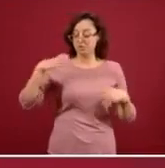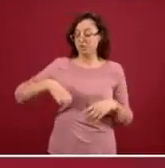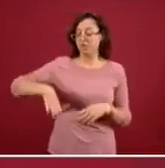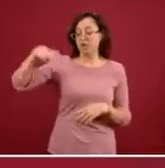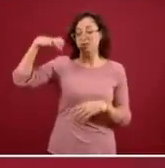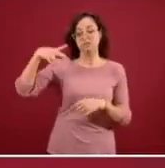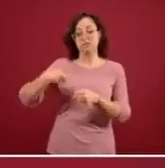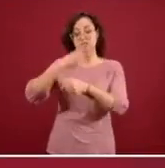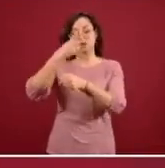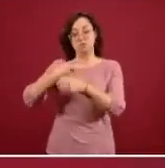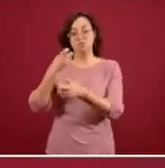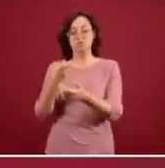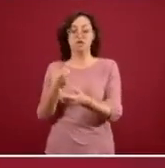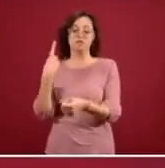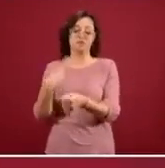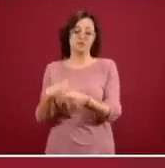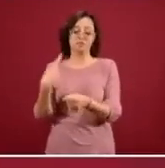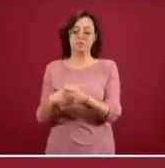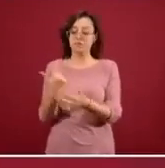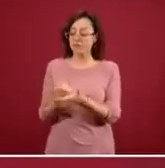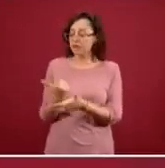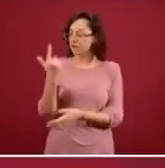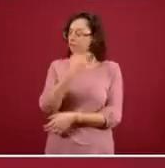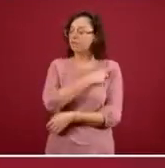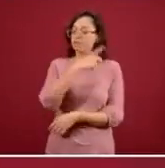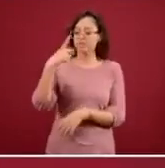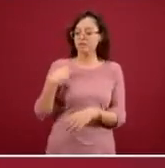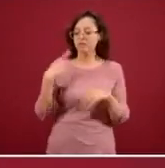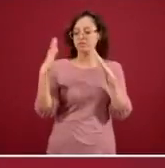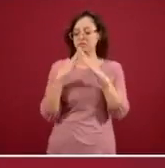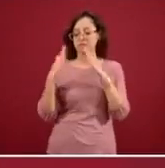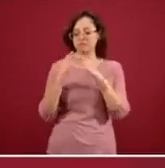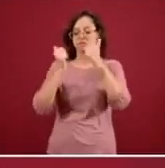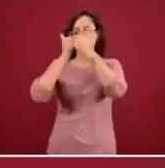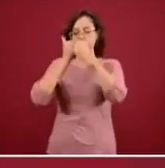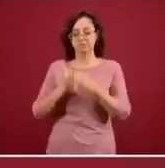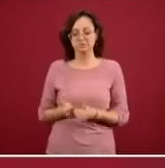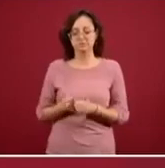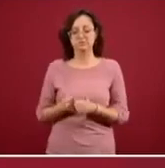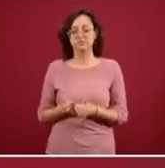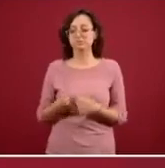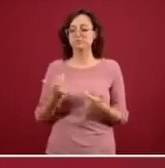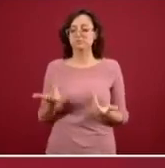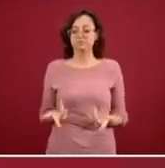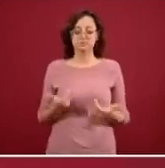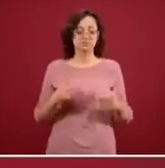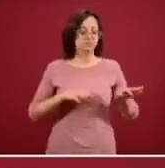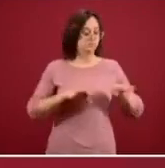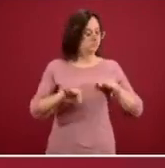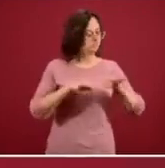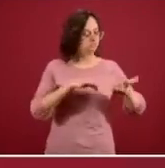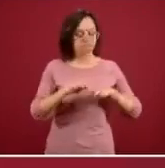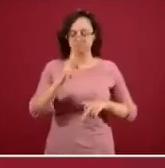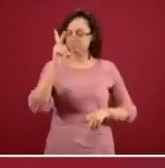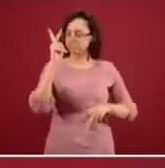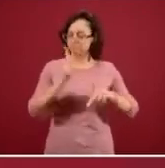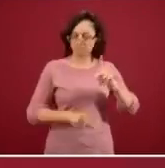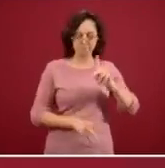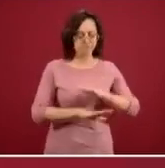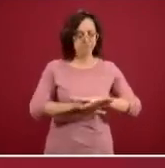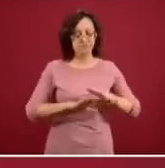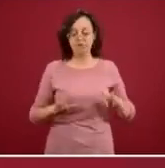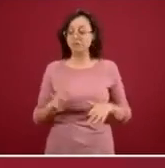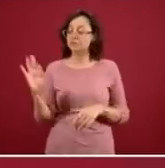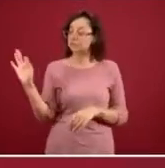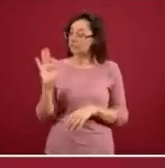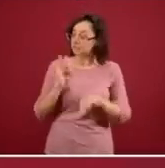quienes tienen enfermedades crónicas, quedarse en casa, y esto incluye la suspensión de actividades laborales. Si a alguien en su trabajo no